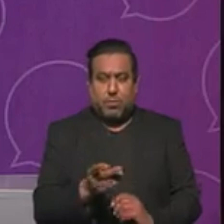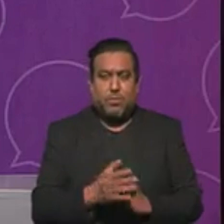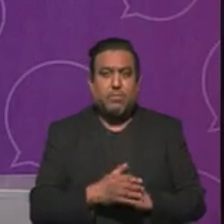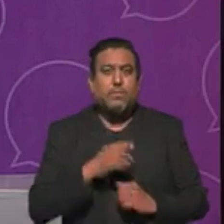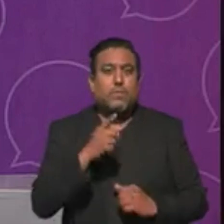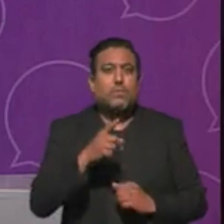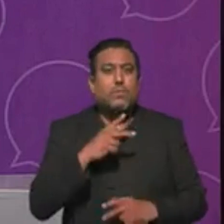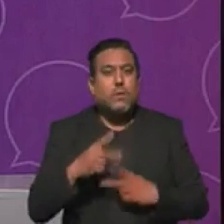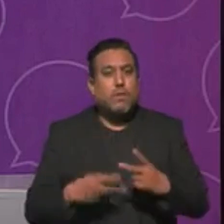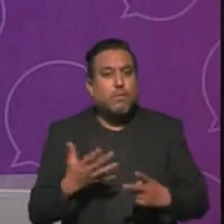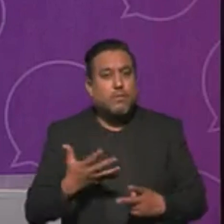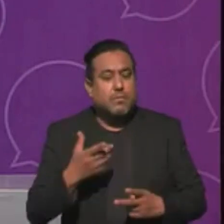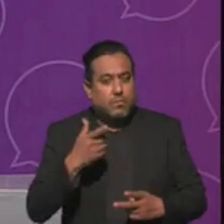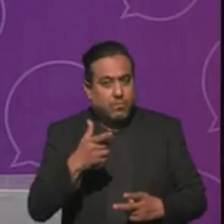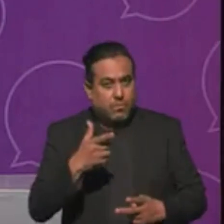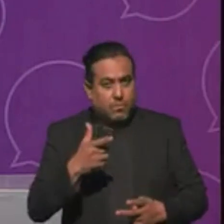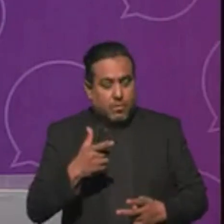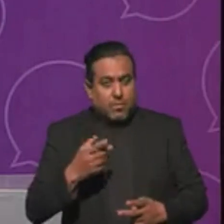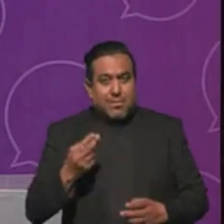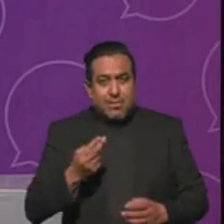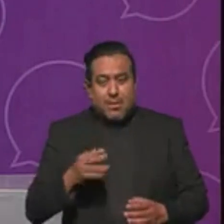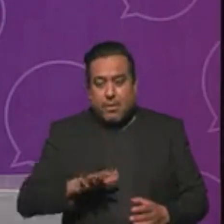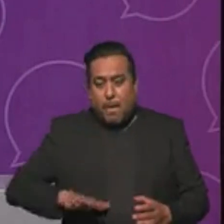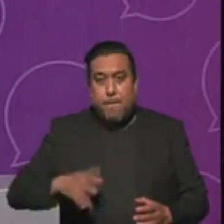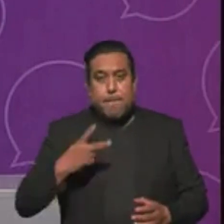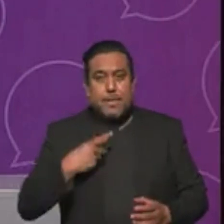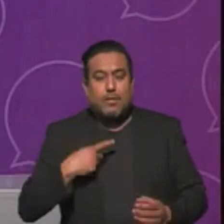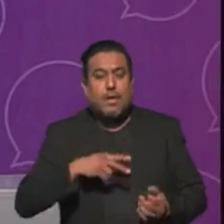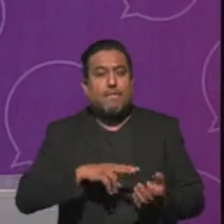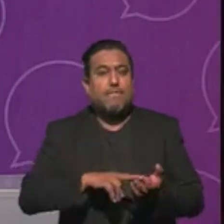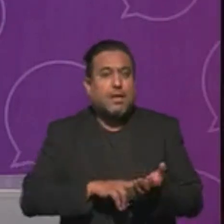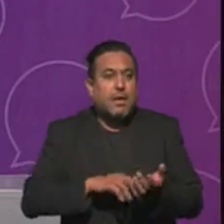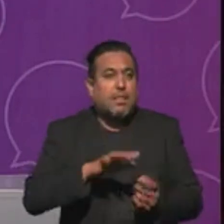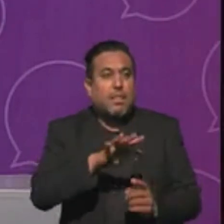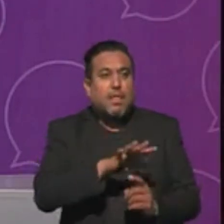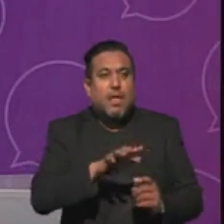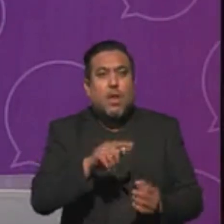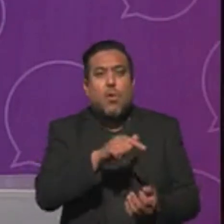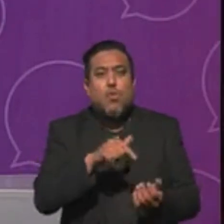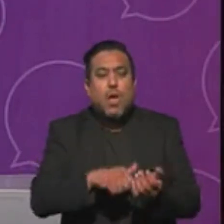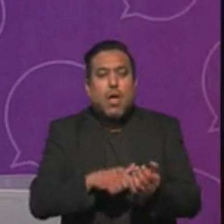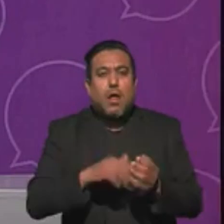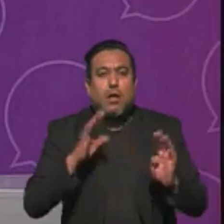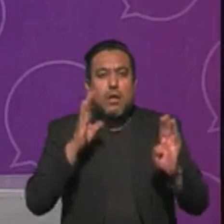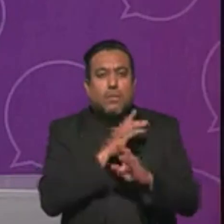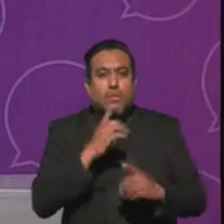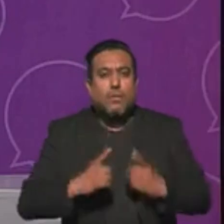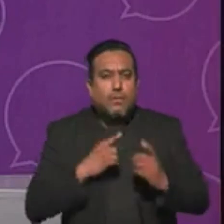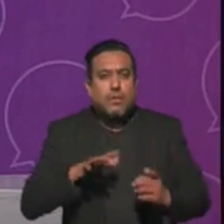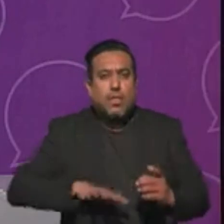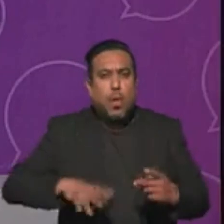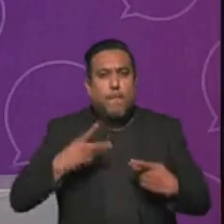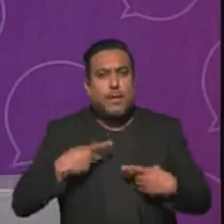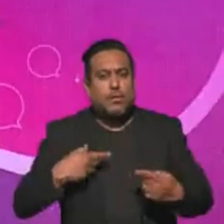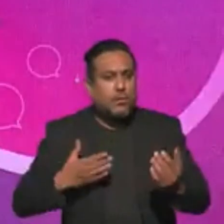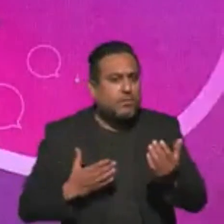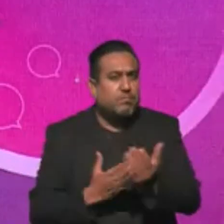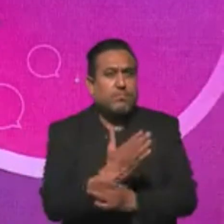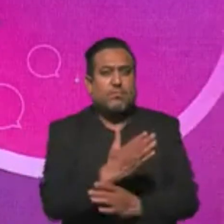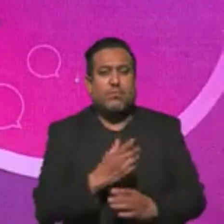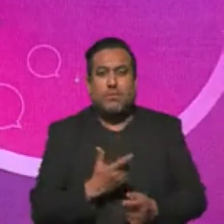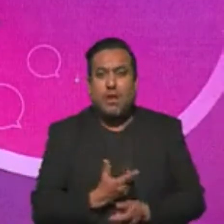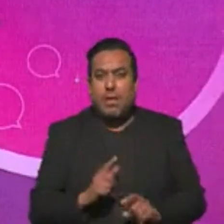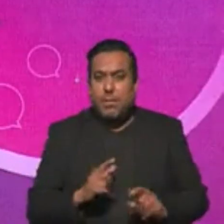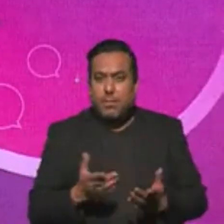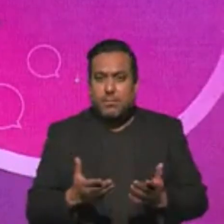planea garantizar el acceso equitativo a espacios verdes y áreas naturales recreativas en el municipio